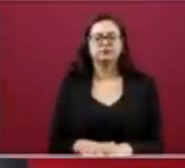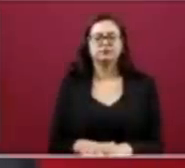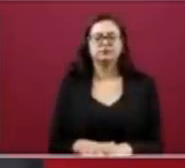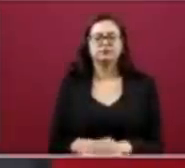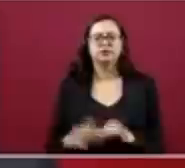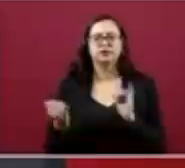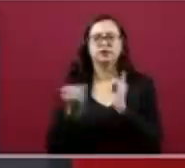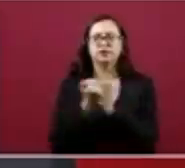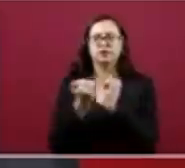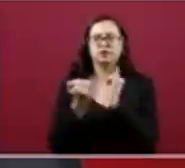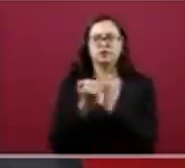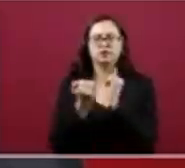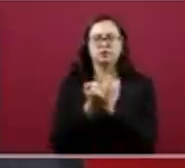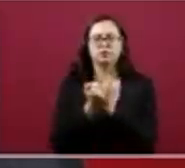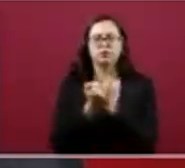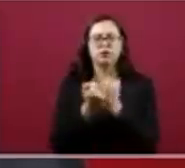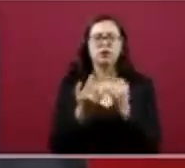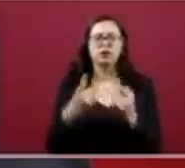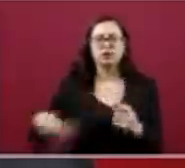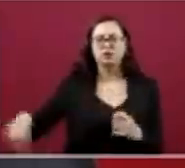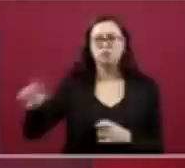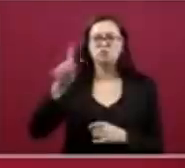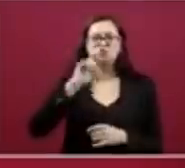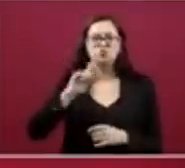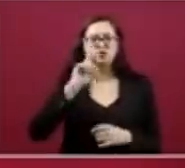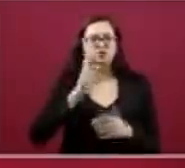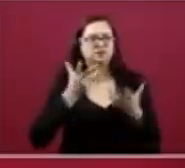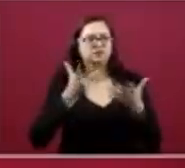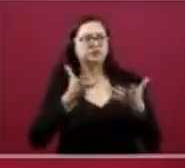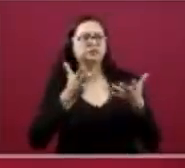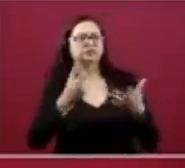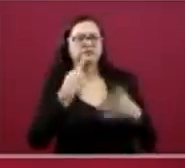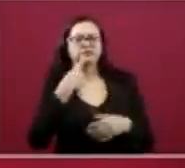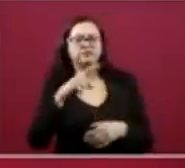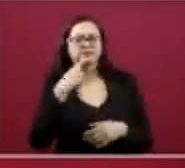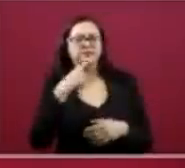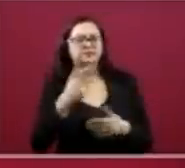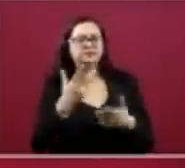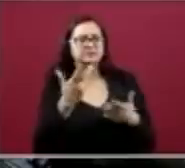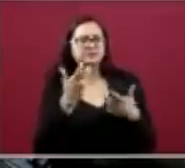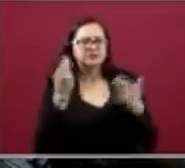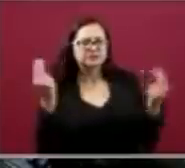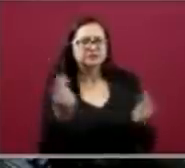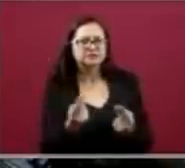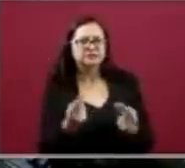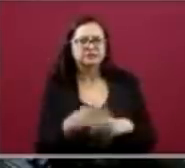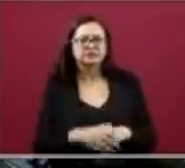las demandas de las mujeres. La deuda que se tiene para ellas. Va a hablar